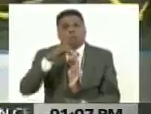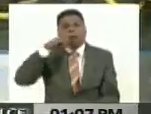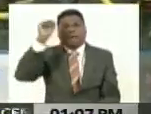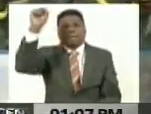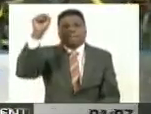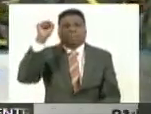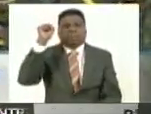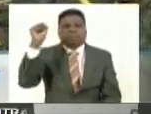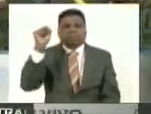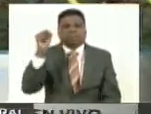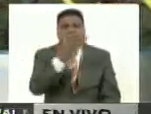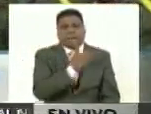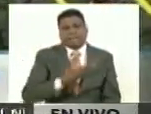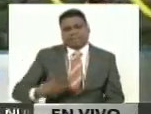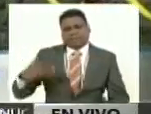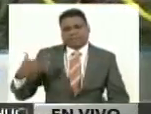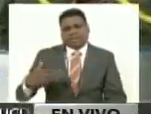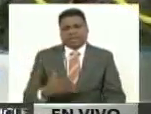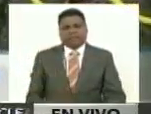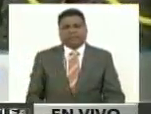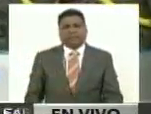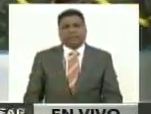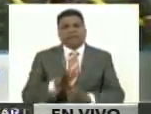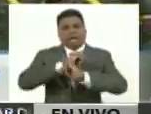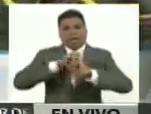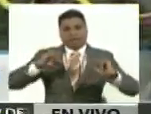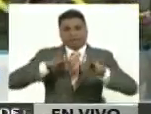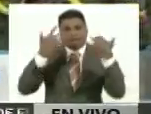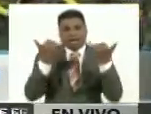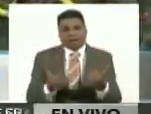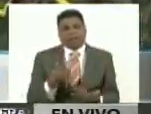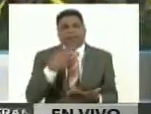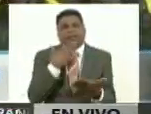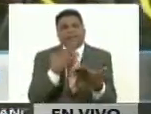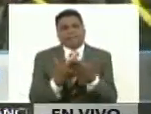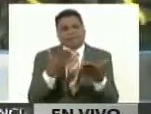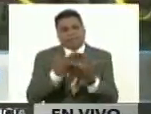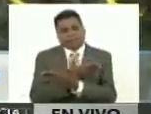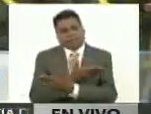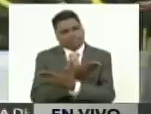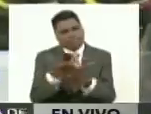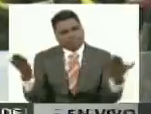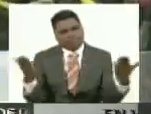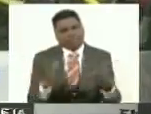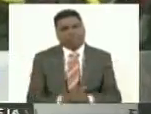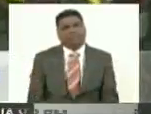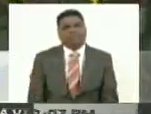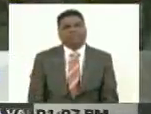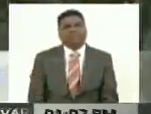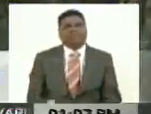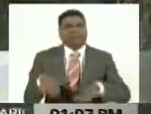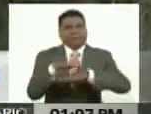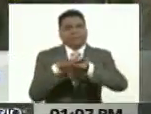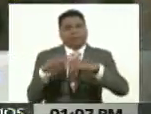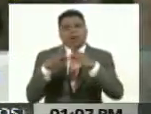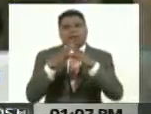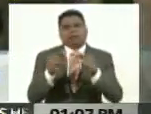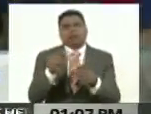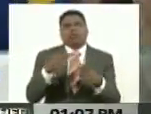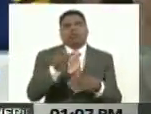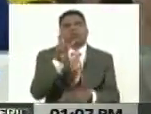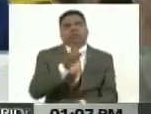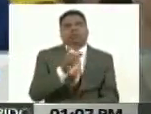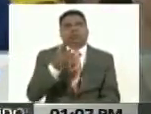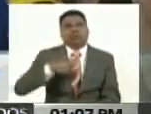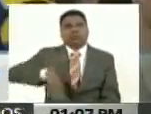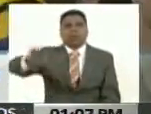presidente Nicolás Maduro. Yo por eso, para concluir, le pido permiso al comandante de la parada para que todos nosotros, puño en